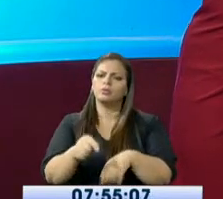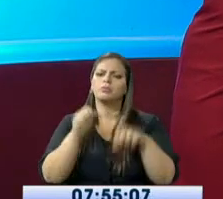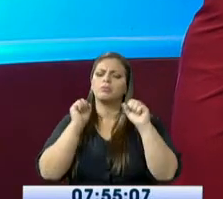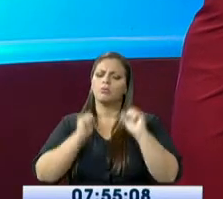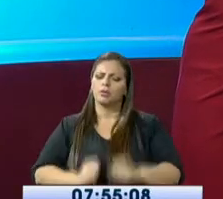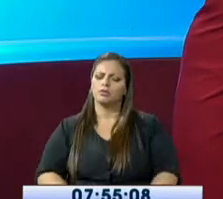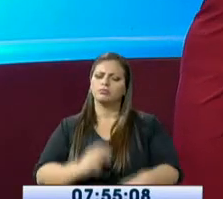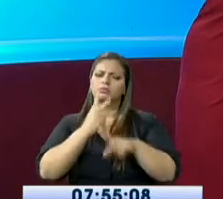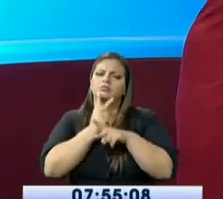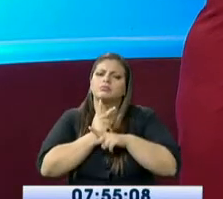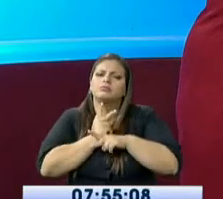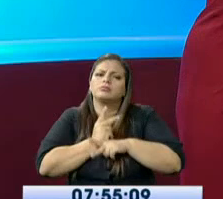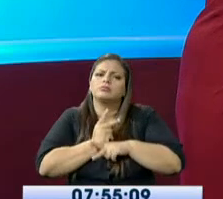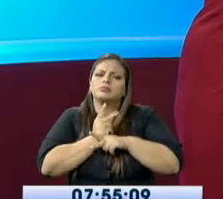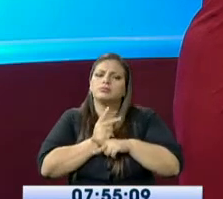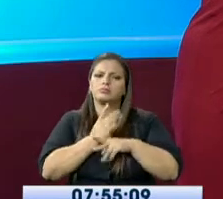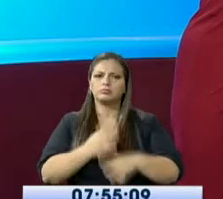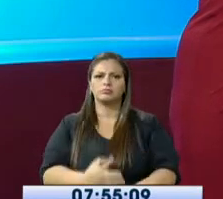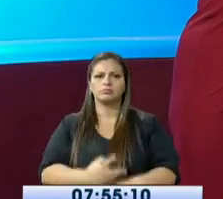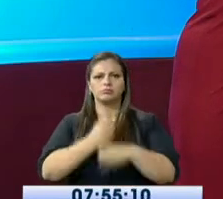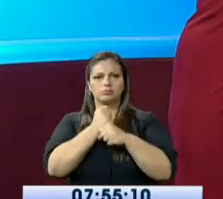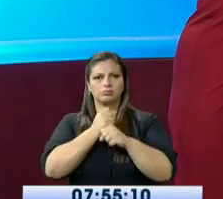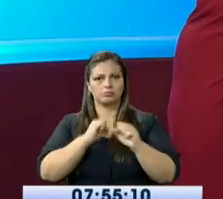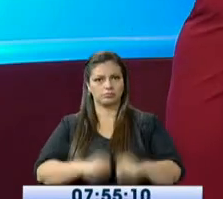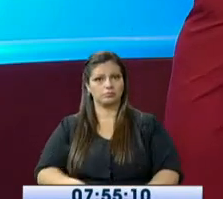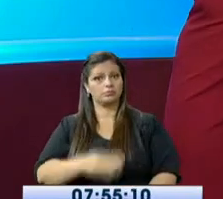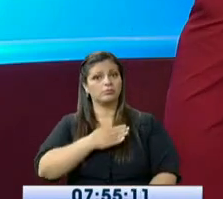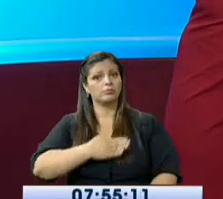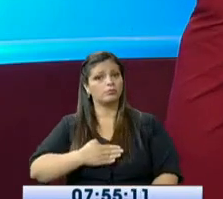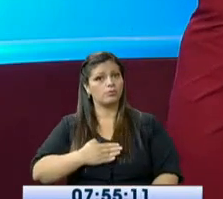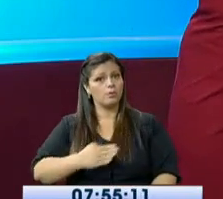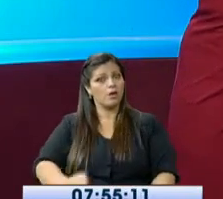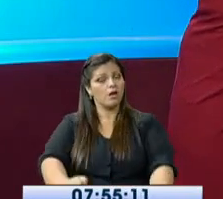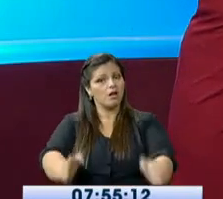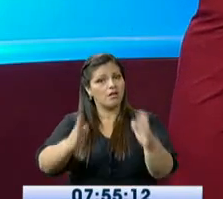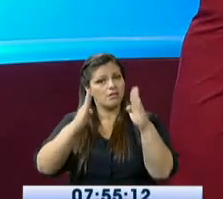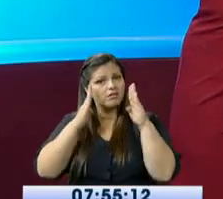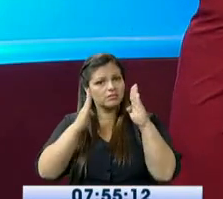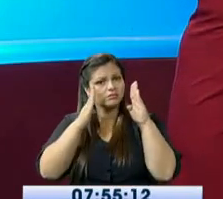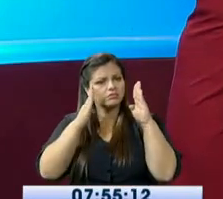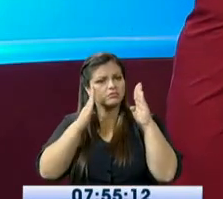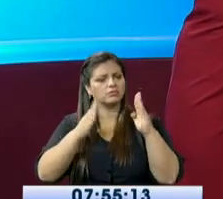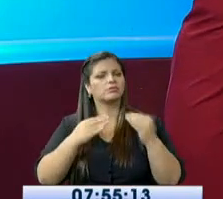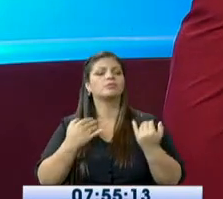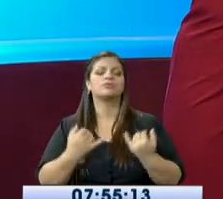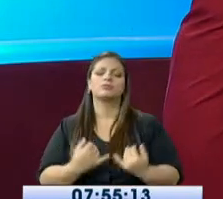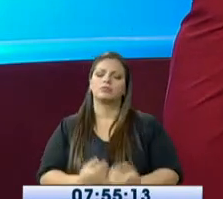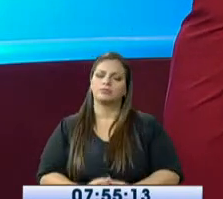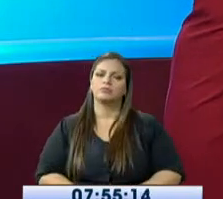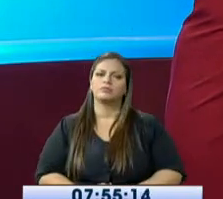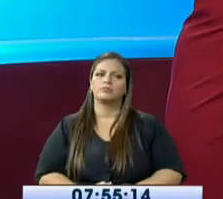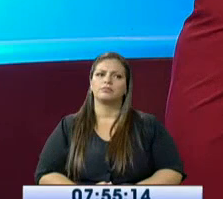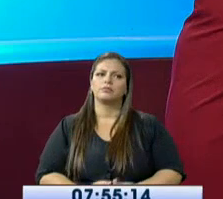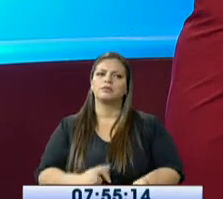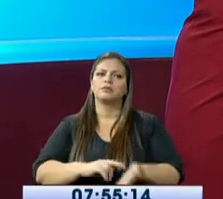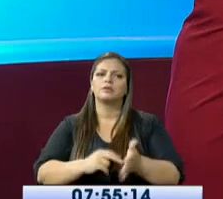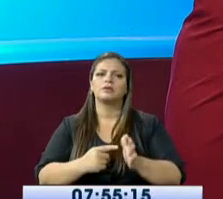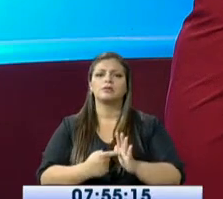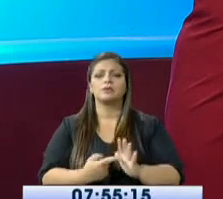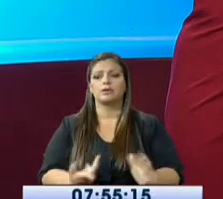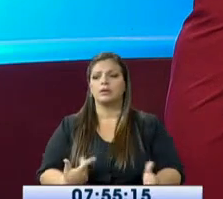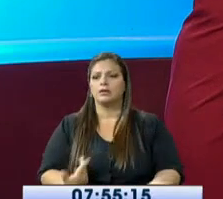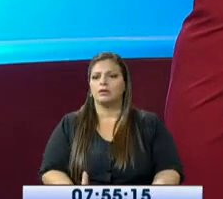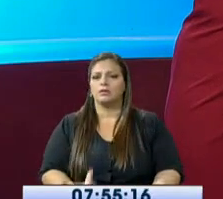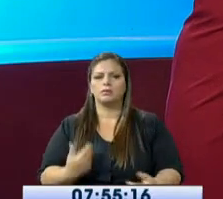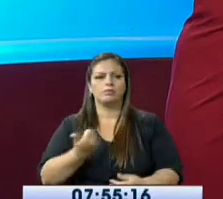para precautelar nuestra seguridad. Tome mucha precaución y nota de lo que va a escuchar porque eso le puede ahorrar pasar un susto,